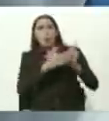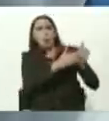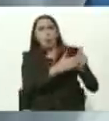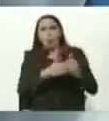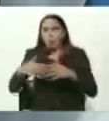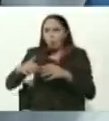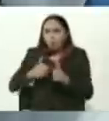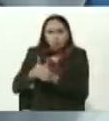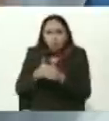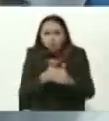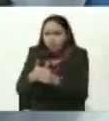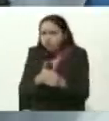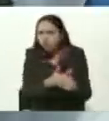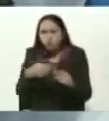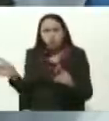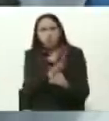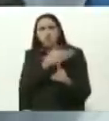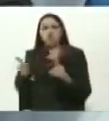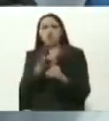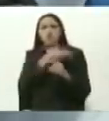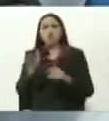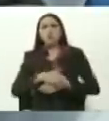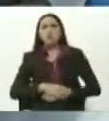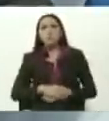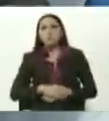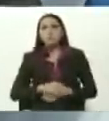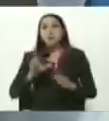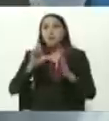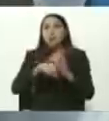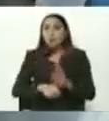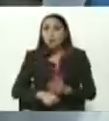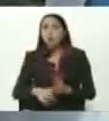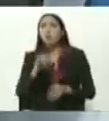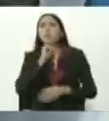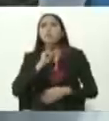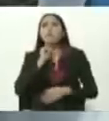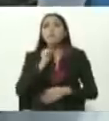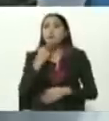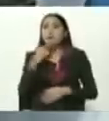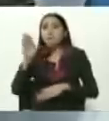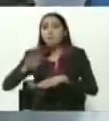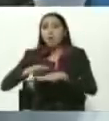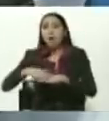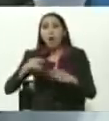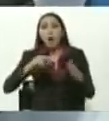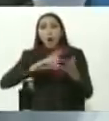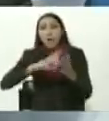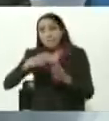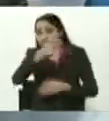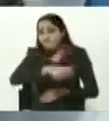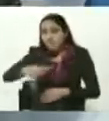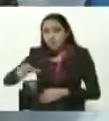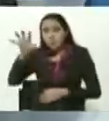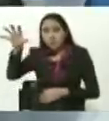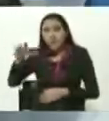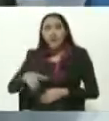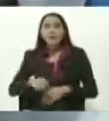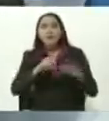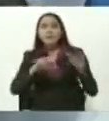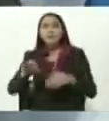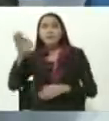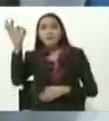esa persecución, lo que luego el Estado de Israel le ha hecho a los palestinos durante casi 60